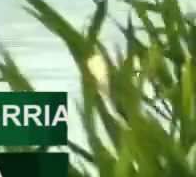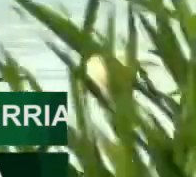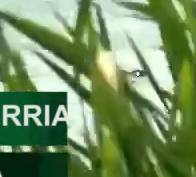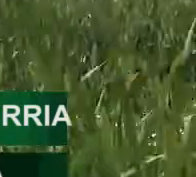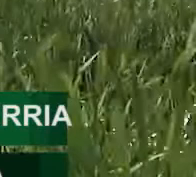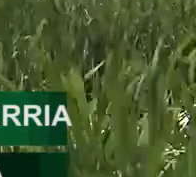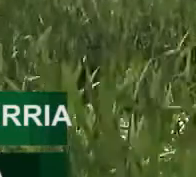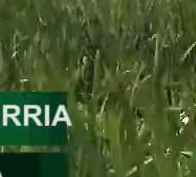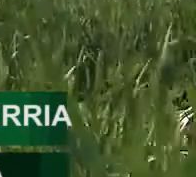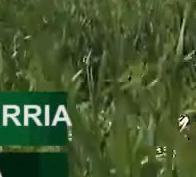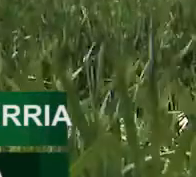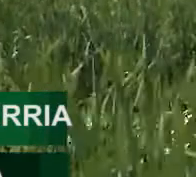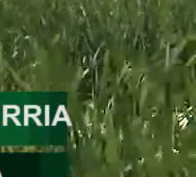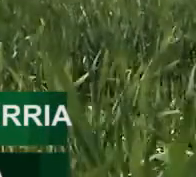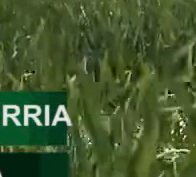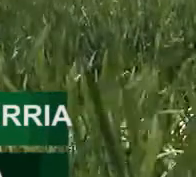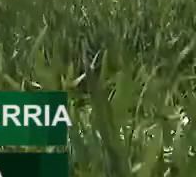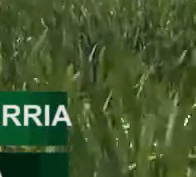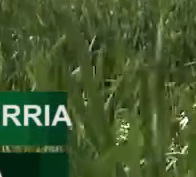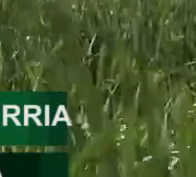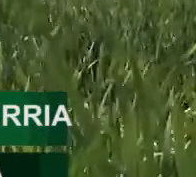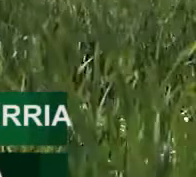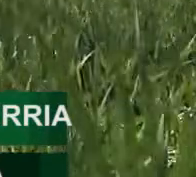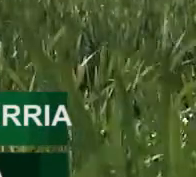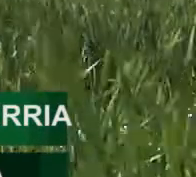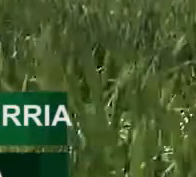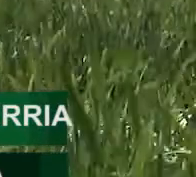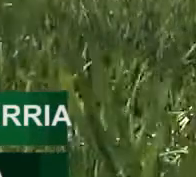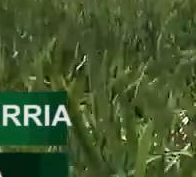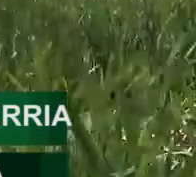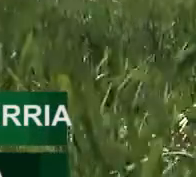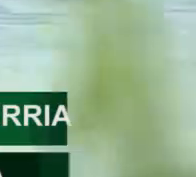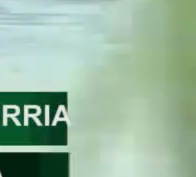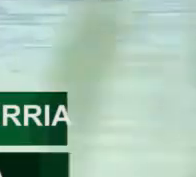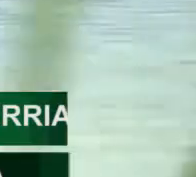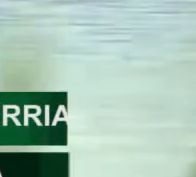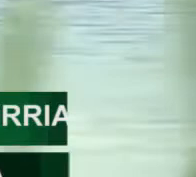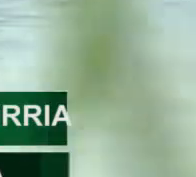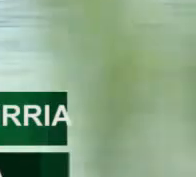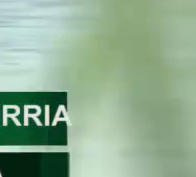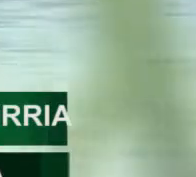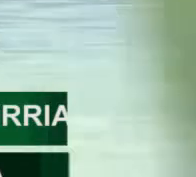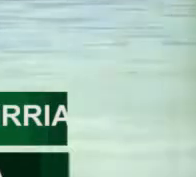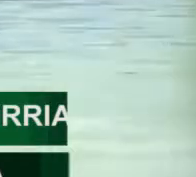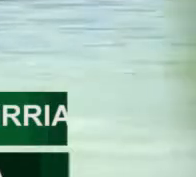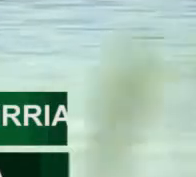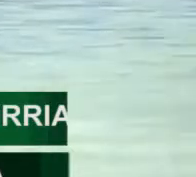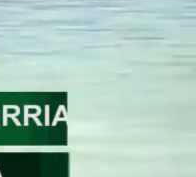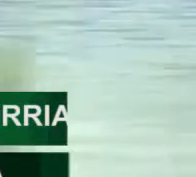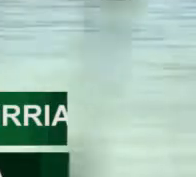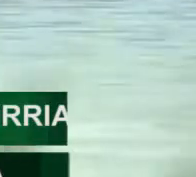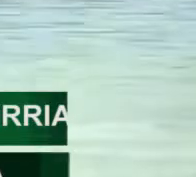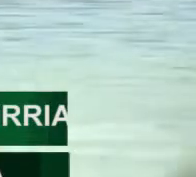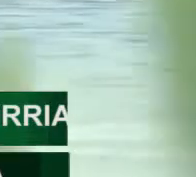un lugar deportivo del Club Racing. Bueno, apenas sale esa ley, hay una demanda hecha por vecinos ante la justicia